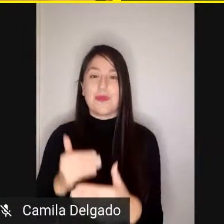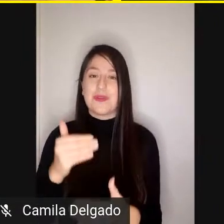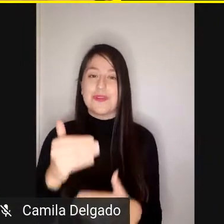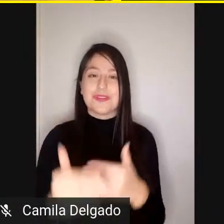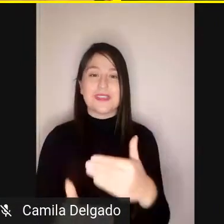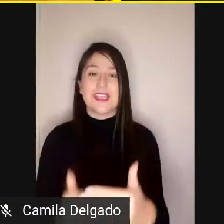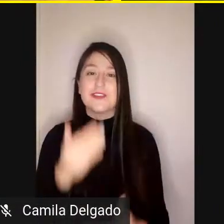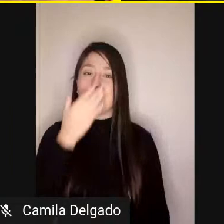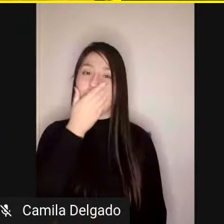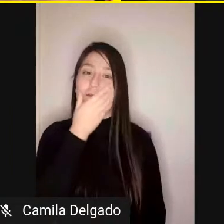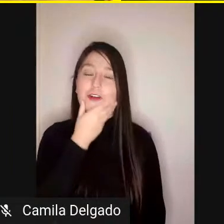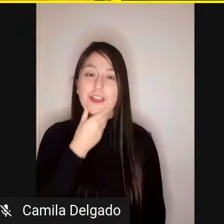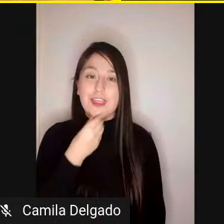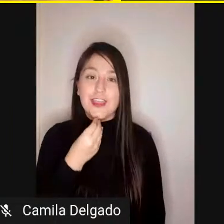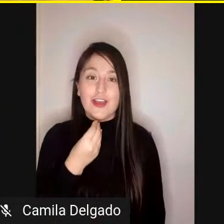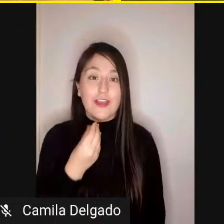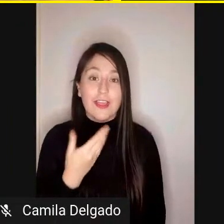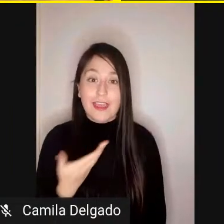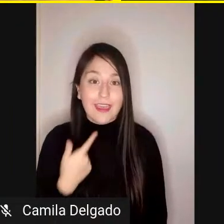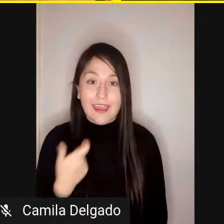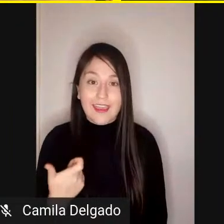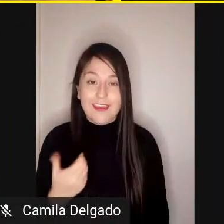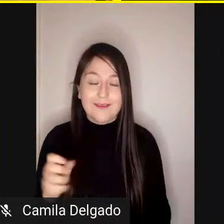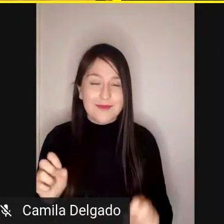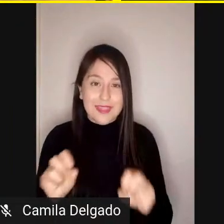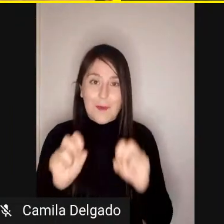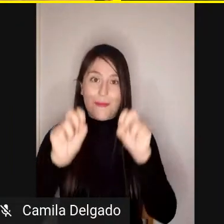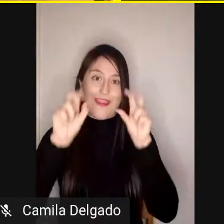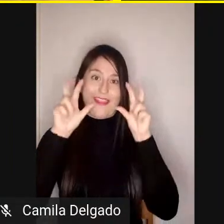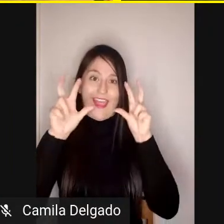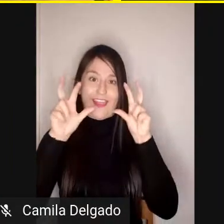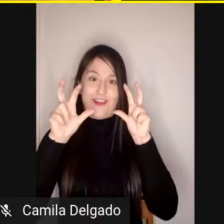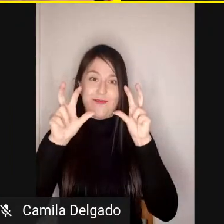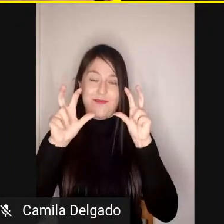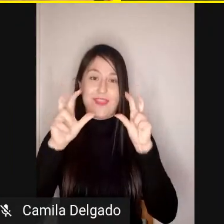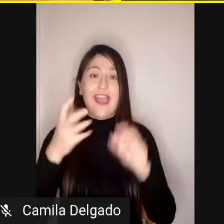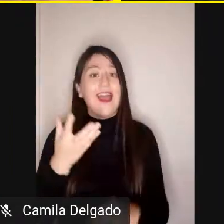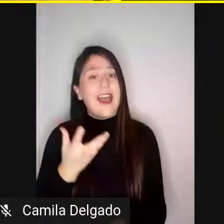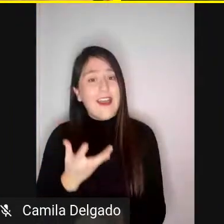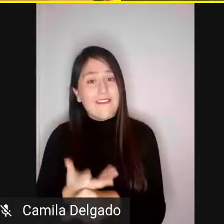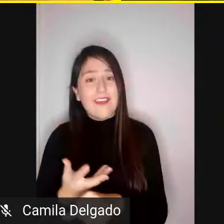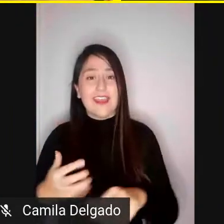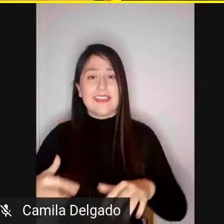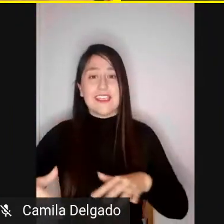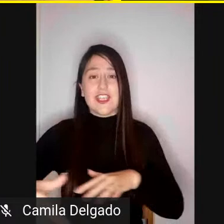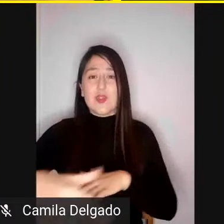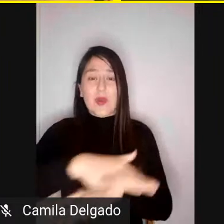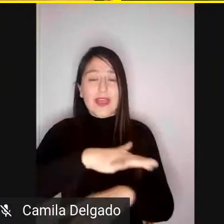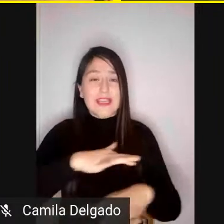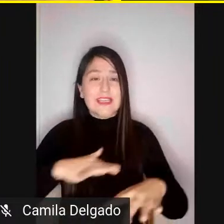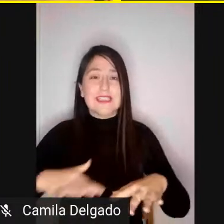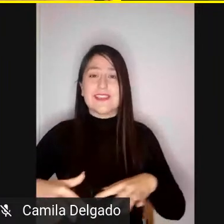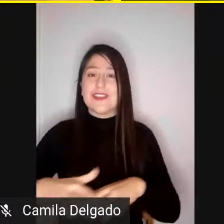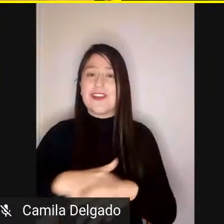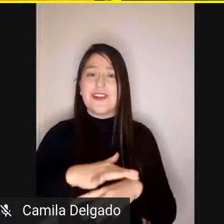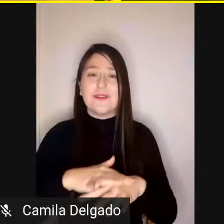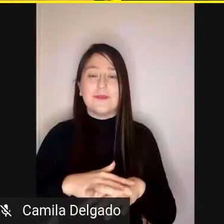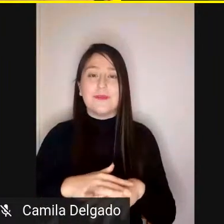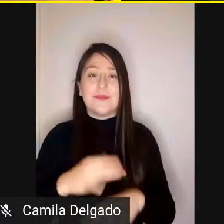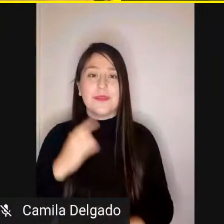haber despertado, porque efectivamente había una situación de